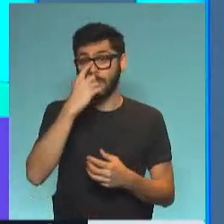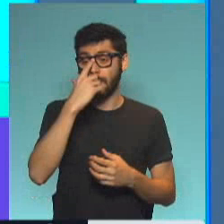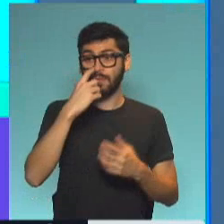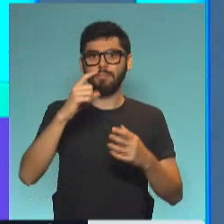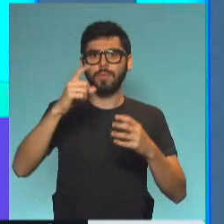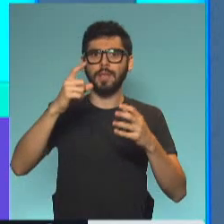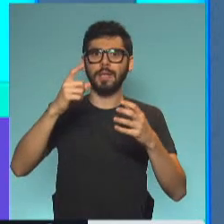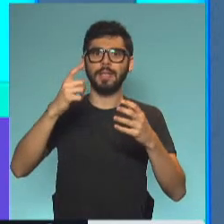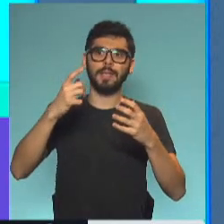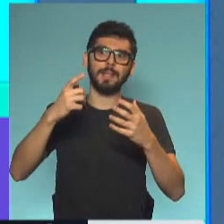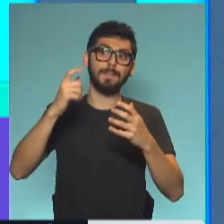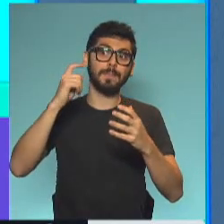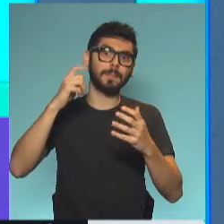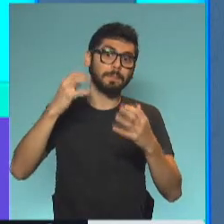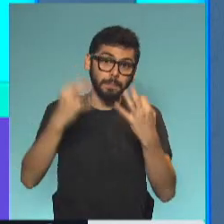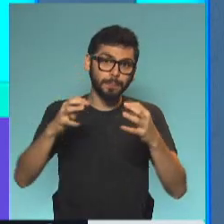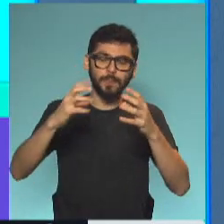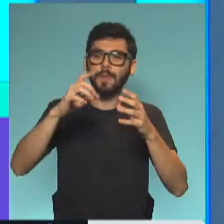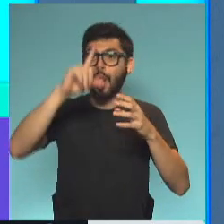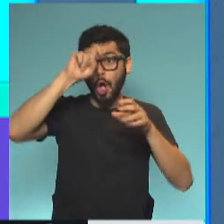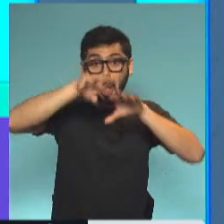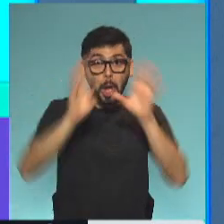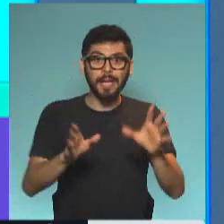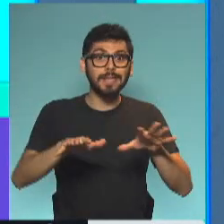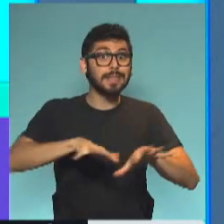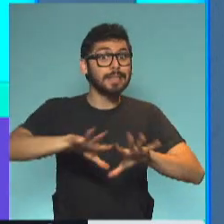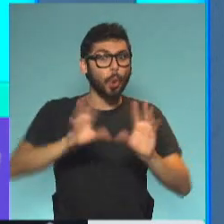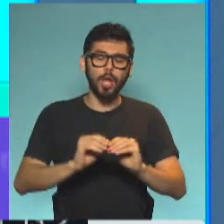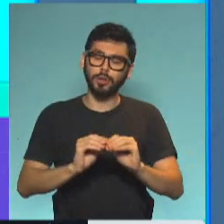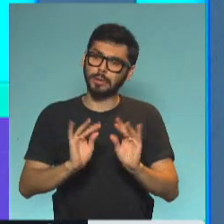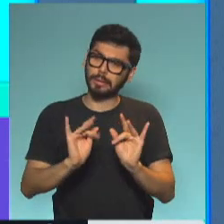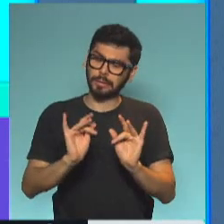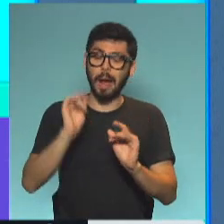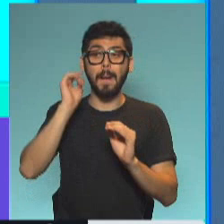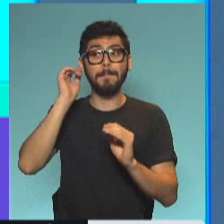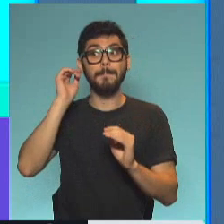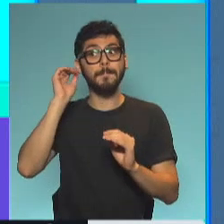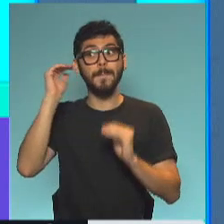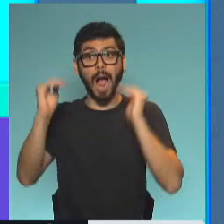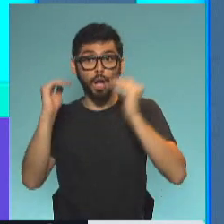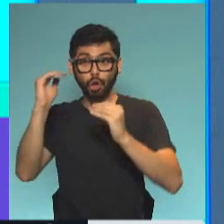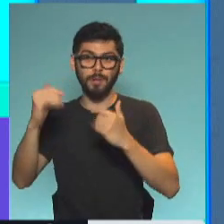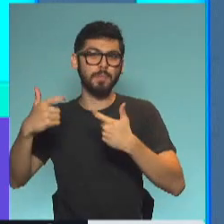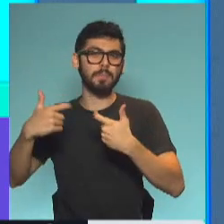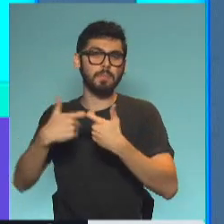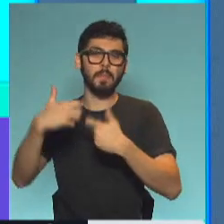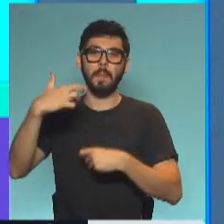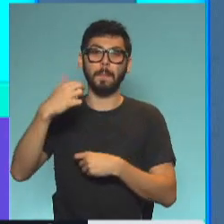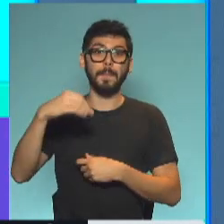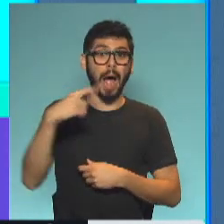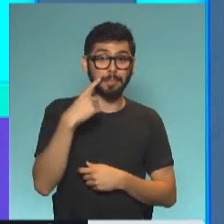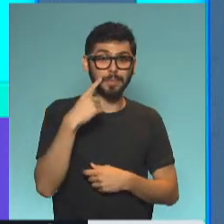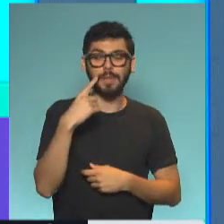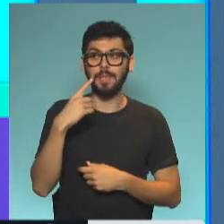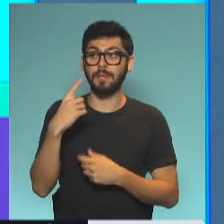es realmente muy preocupante la situación es crítica los adultos mayores y los prestadores de pami son una parte de ese sistema